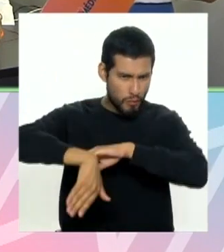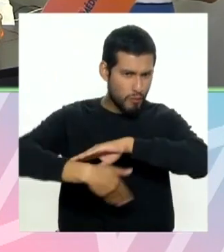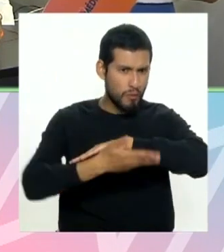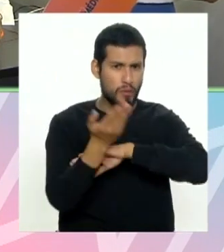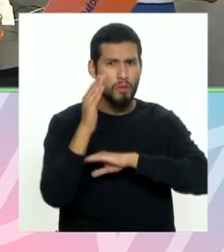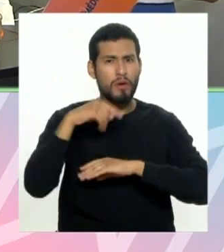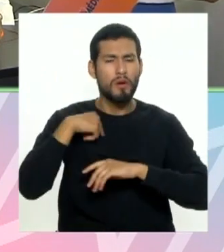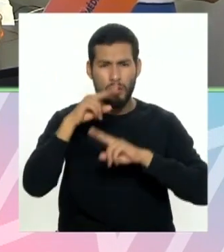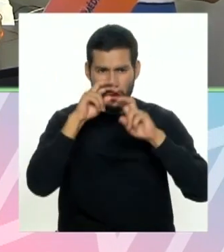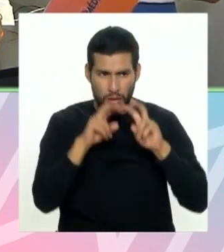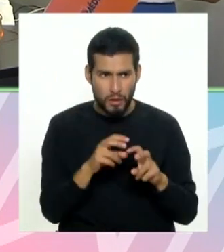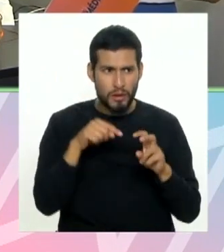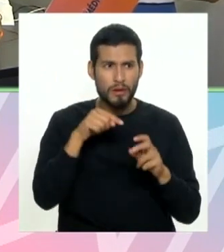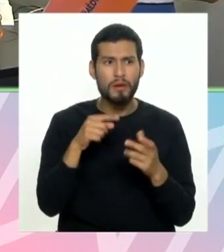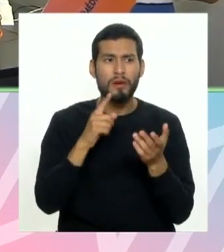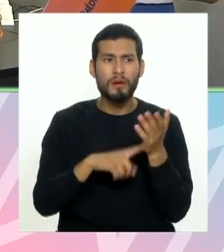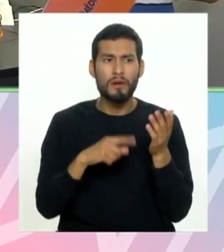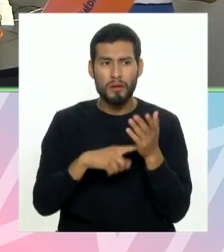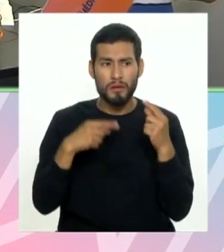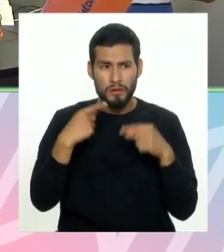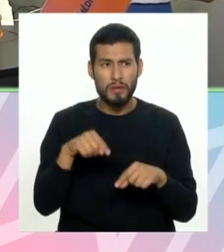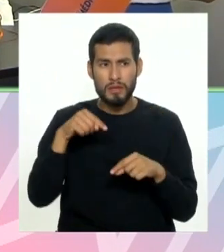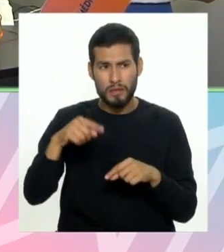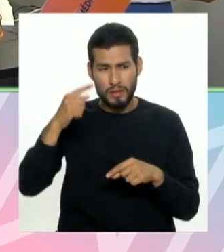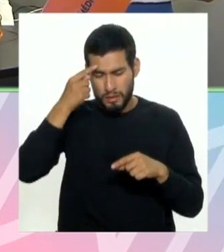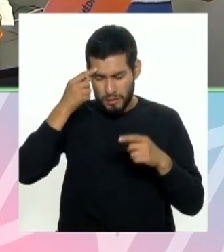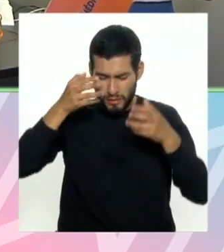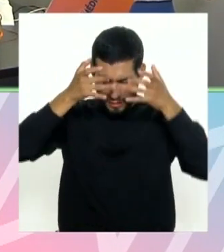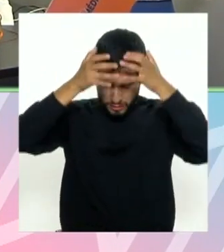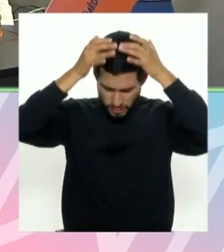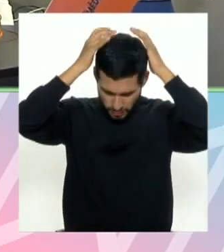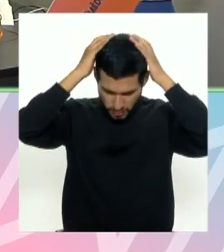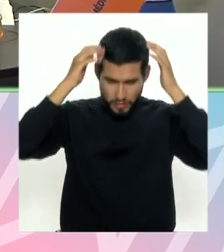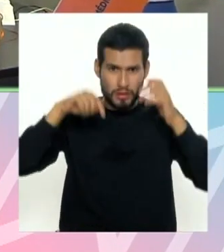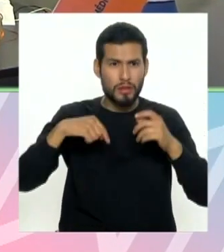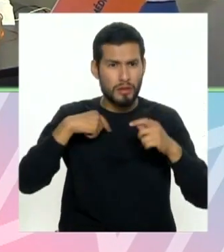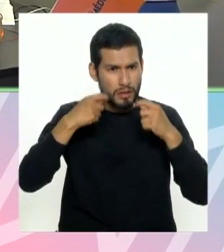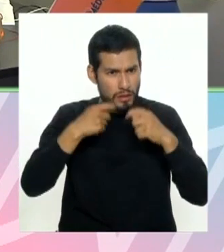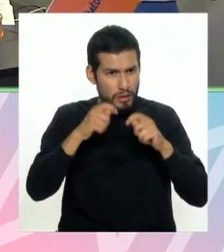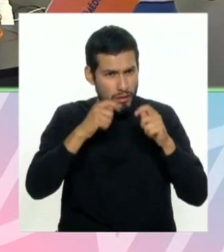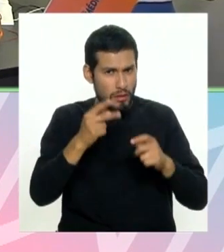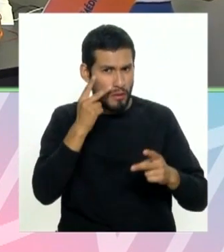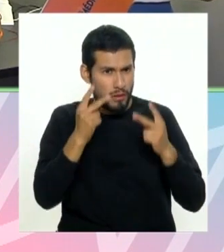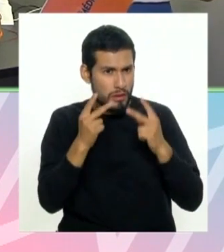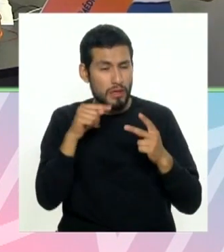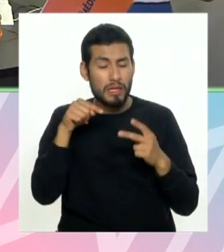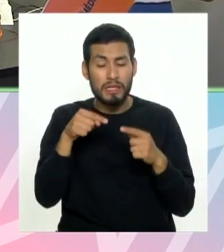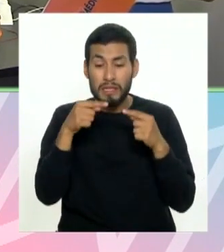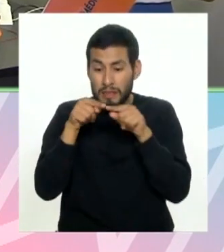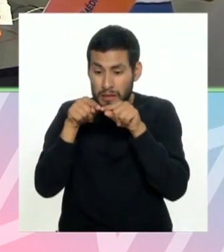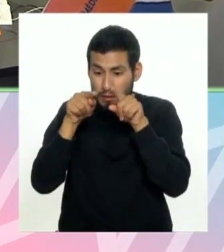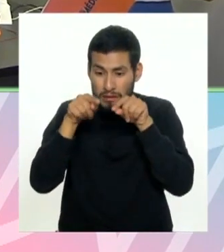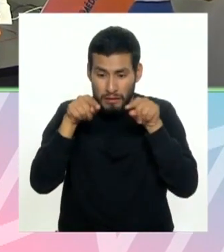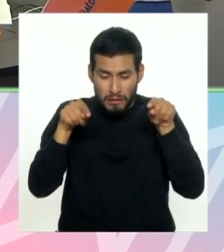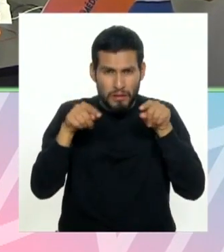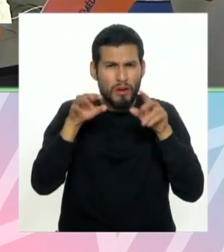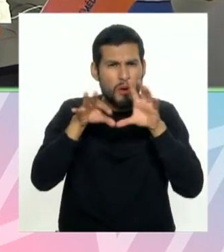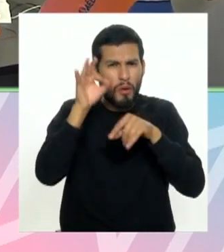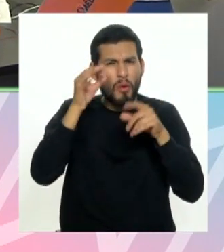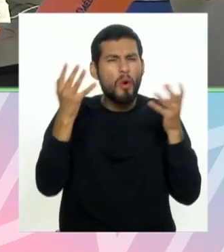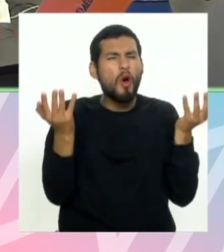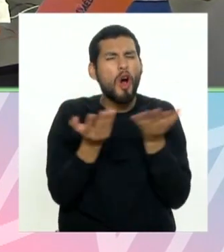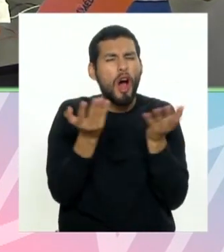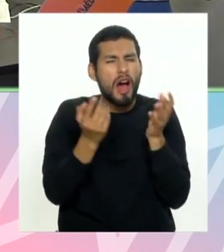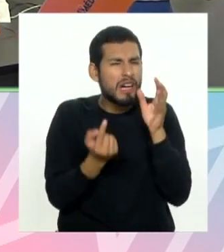la actividad que se presenta entre las crisis a nivel cerebral, sino tratar de ver una crisis para ver dónde se está